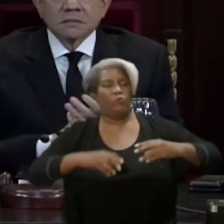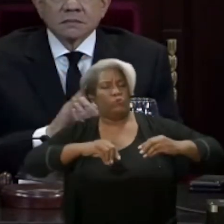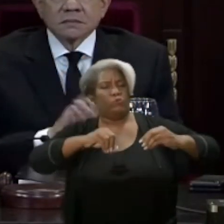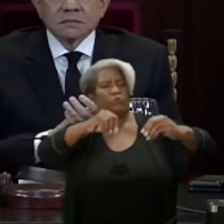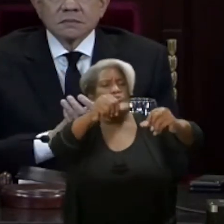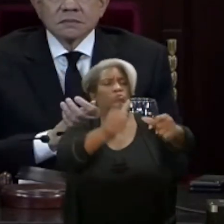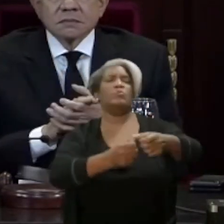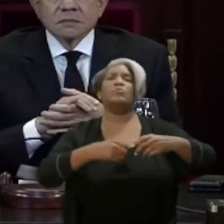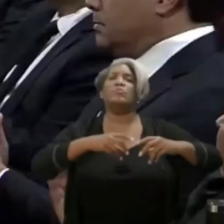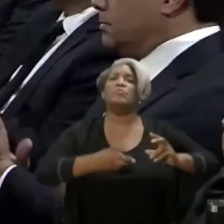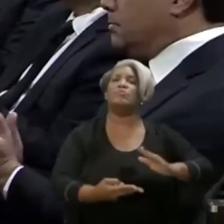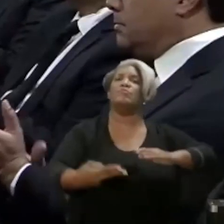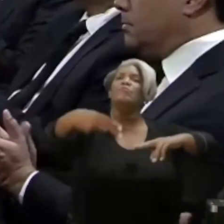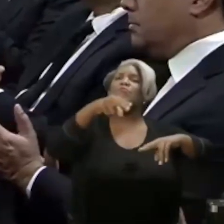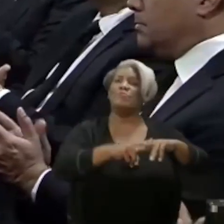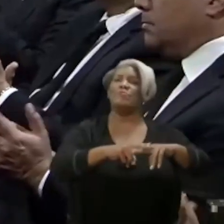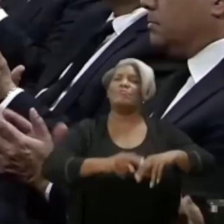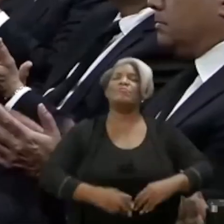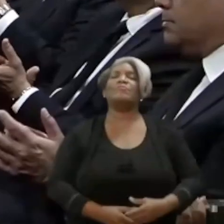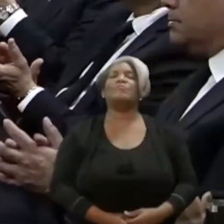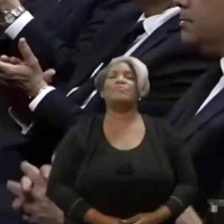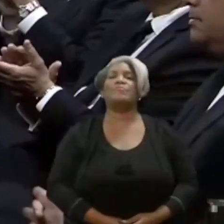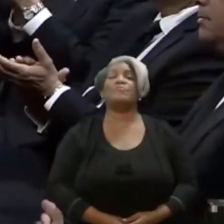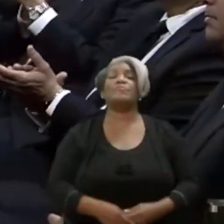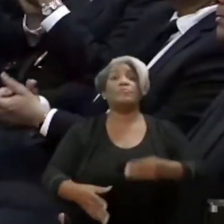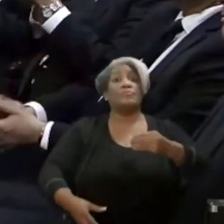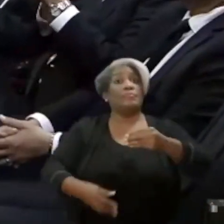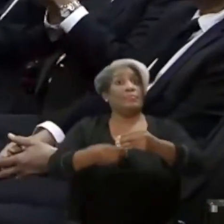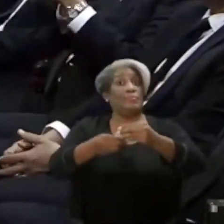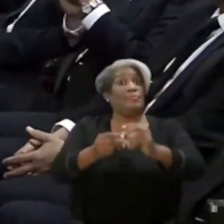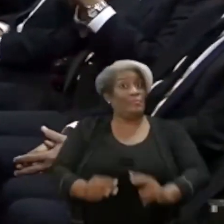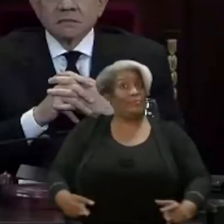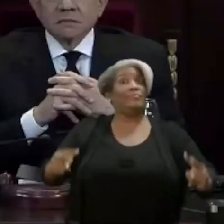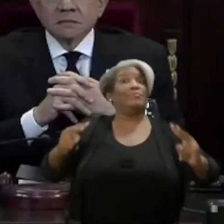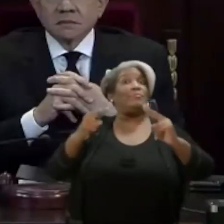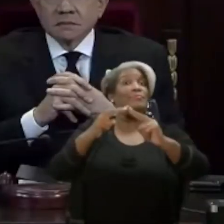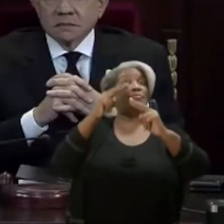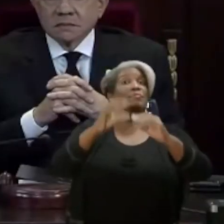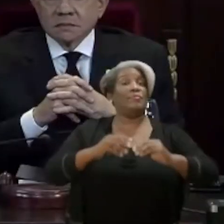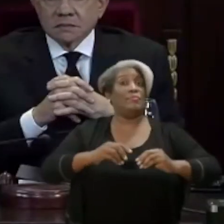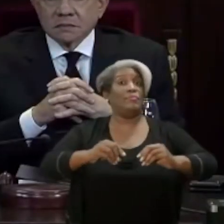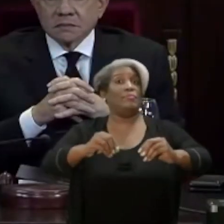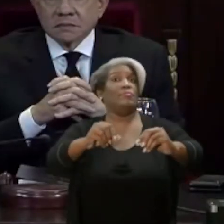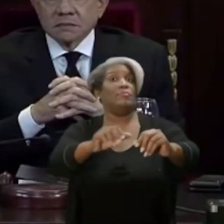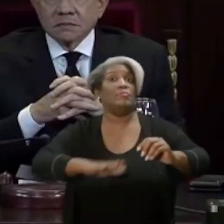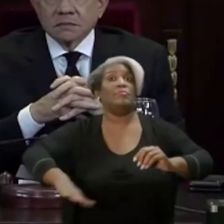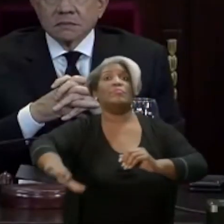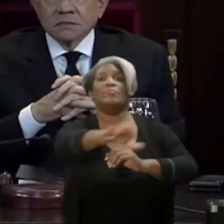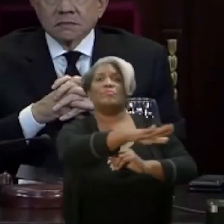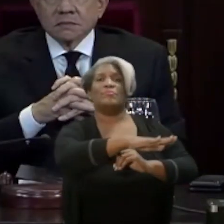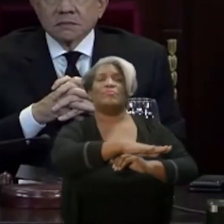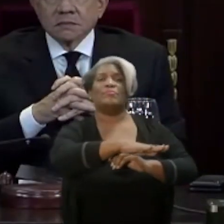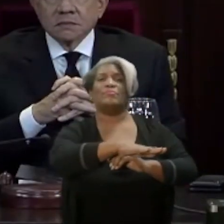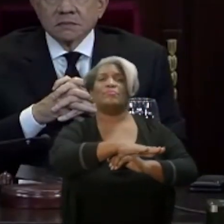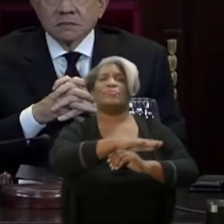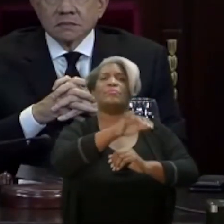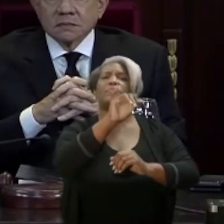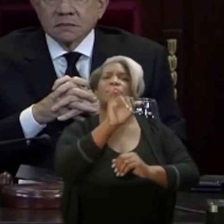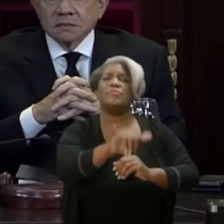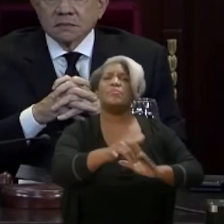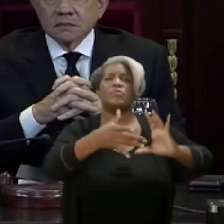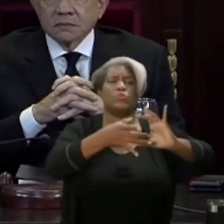de la agropecuaria y para agregar valor a la producción de esa región. Ese es